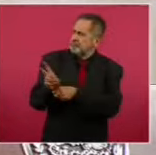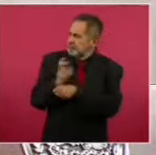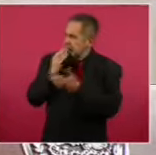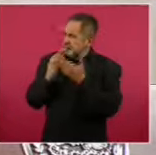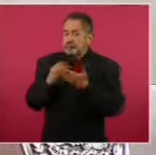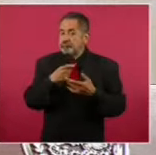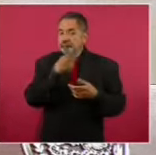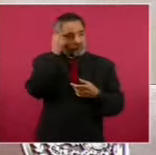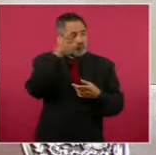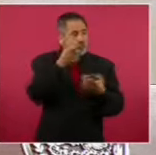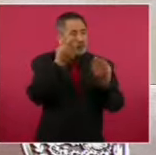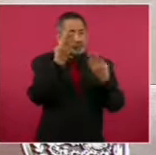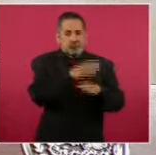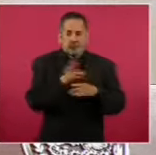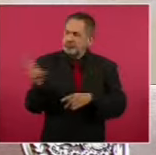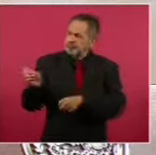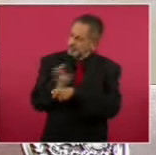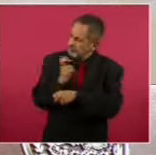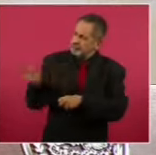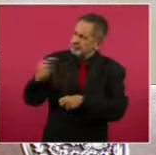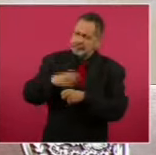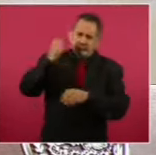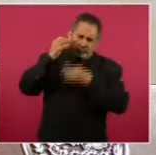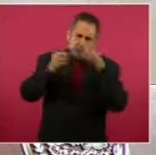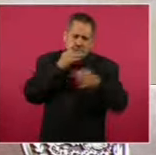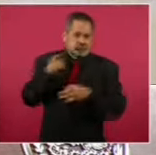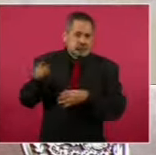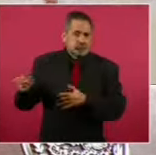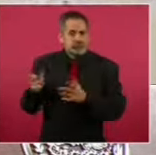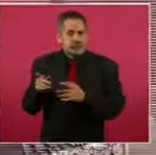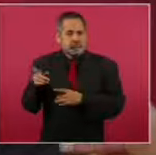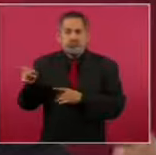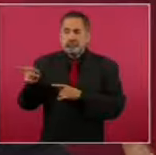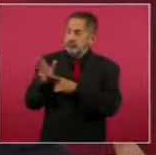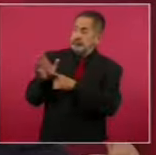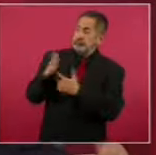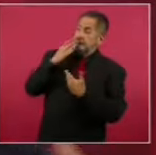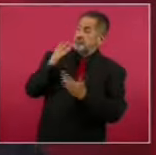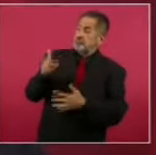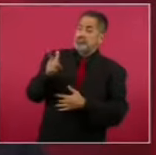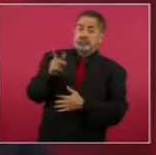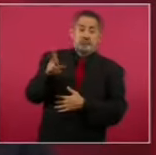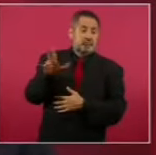banqueros y demás a dar pláticas. Y era como un modelo a seguir